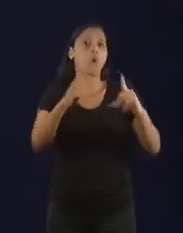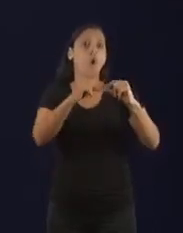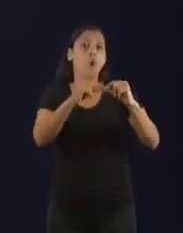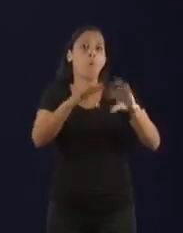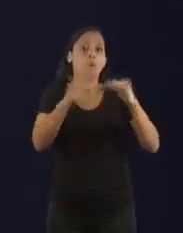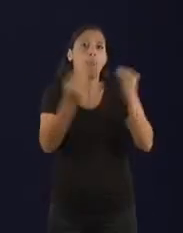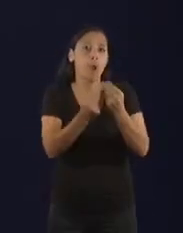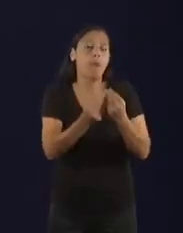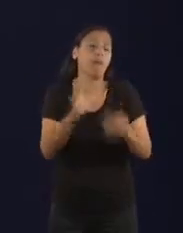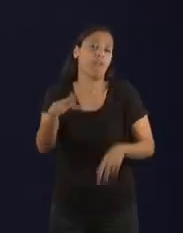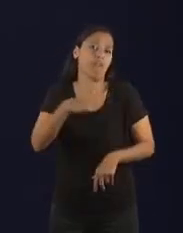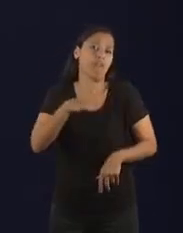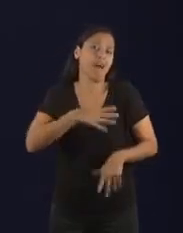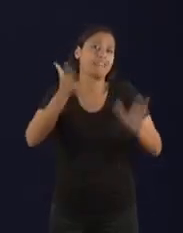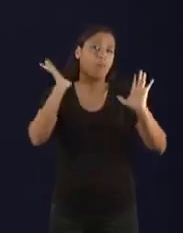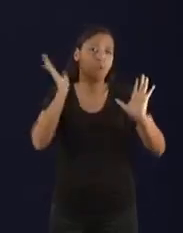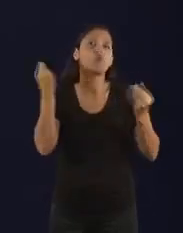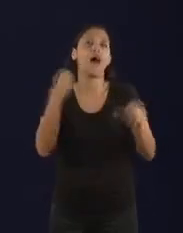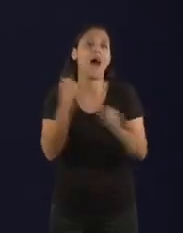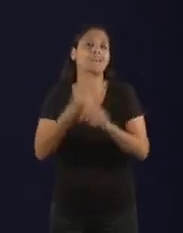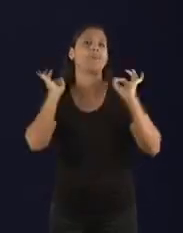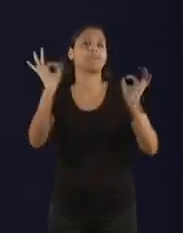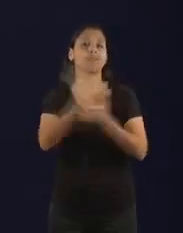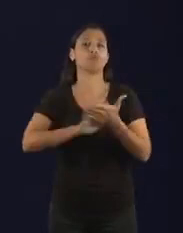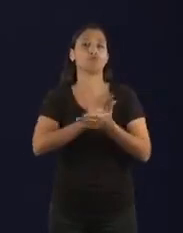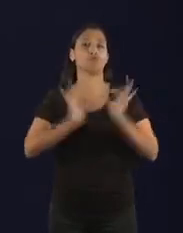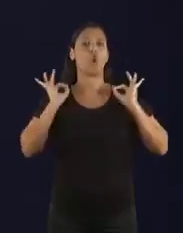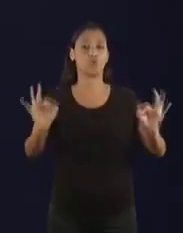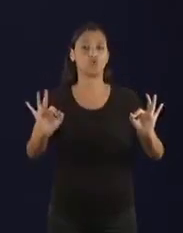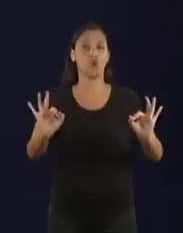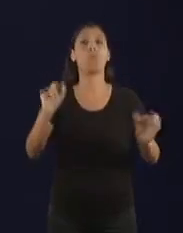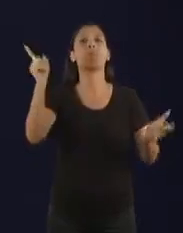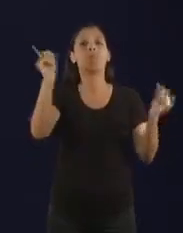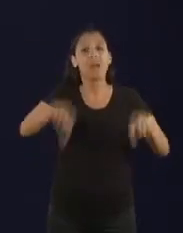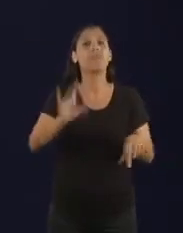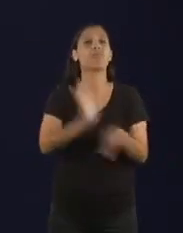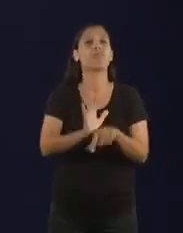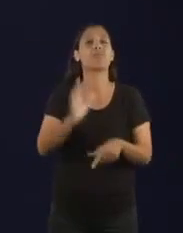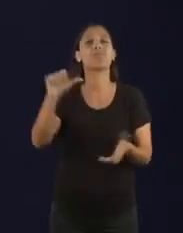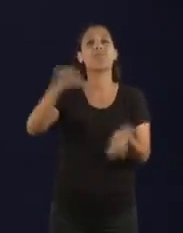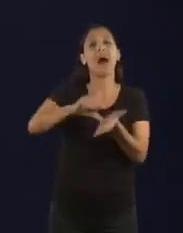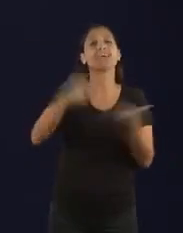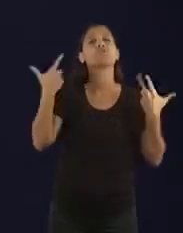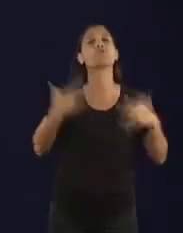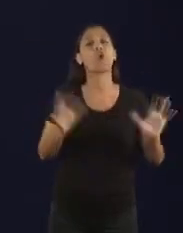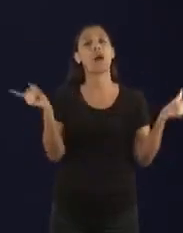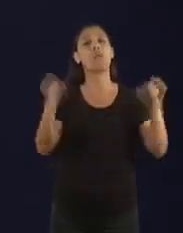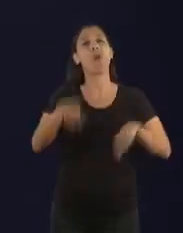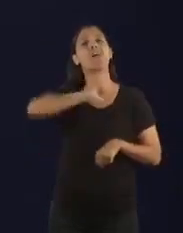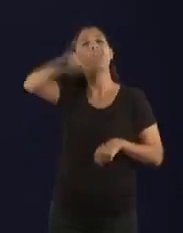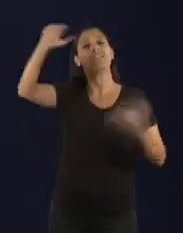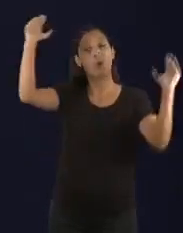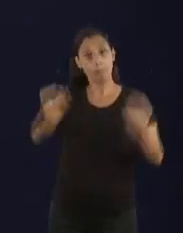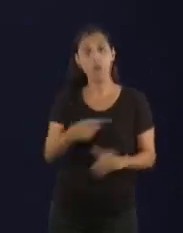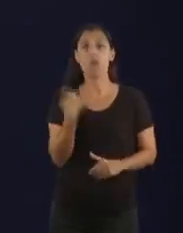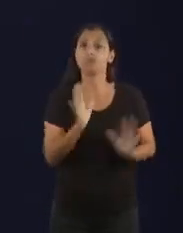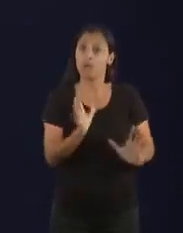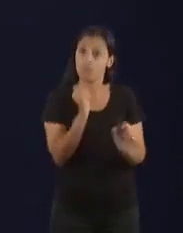alejad simo de los estándares que debe tener un país normal eh estamos trabajando que